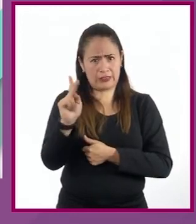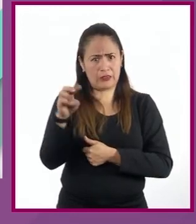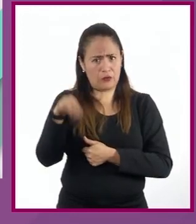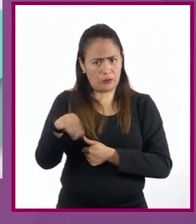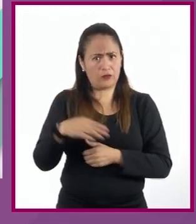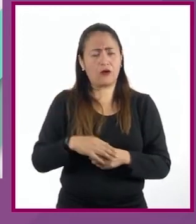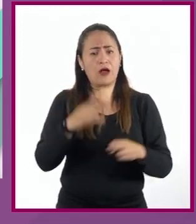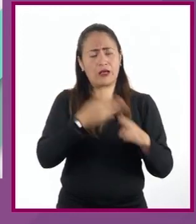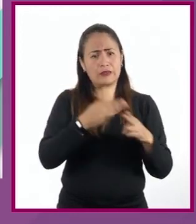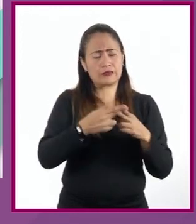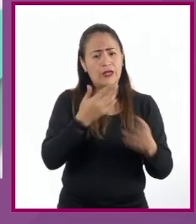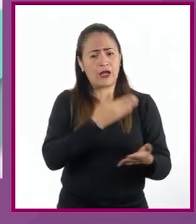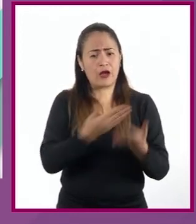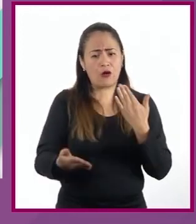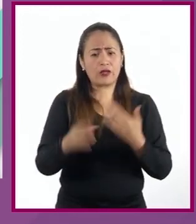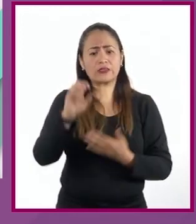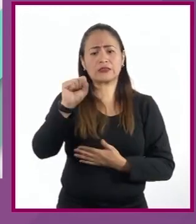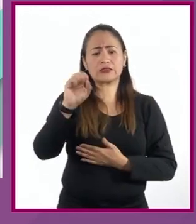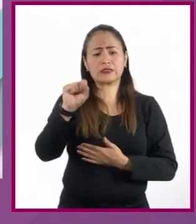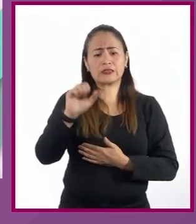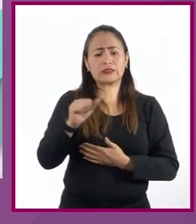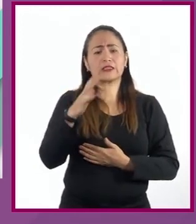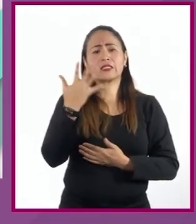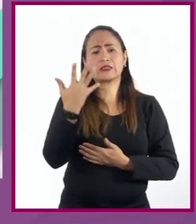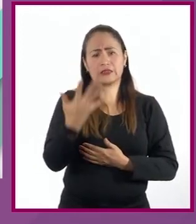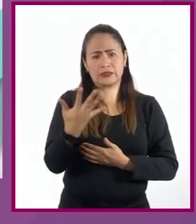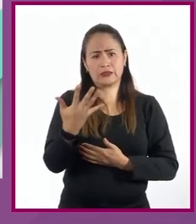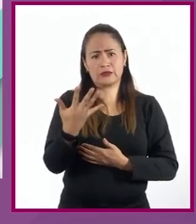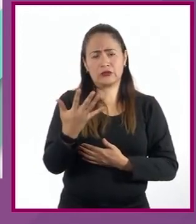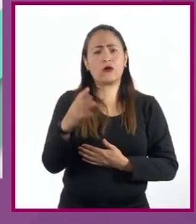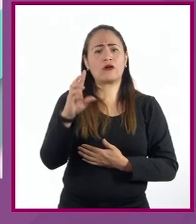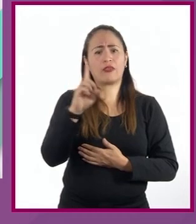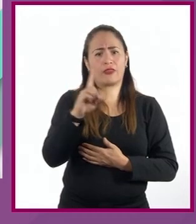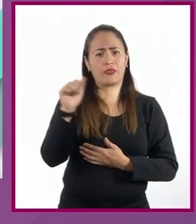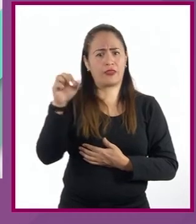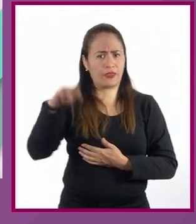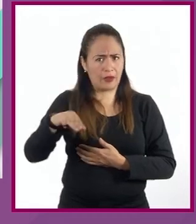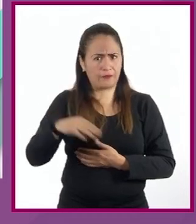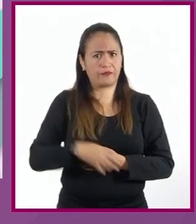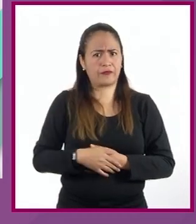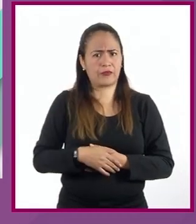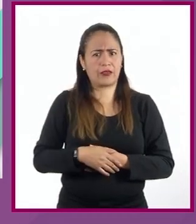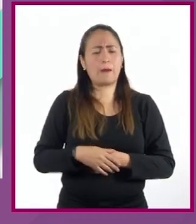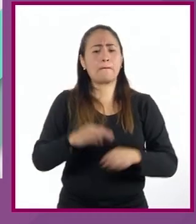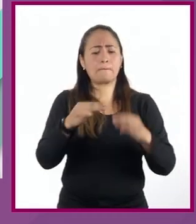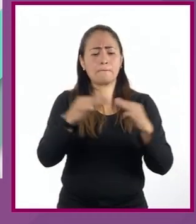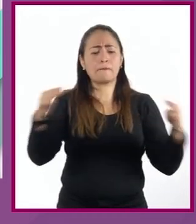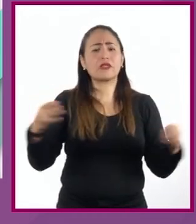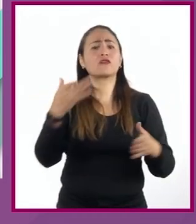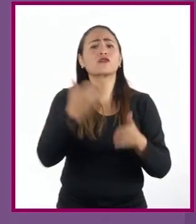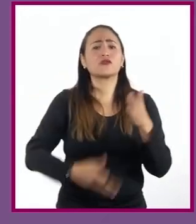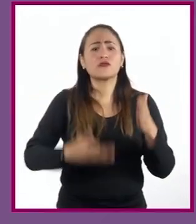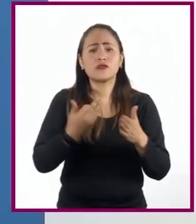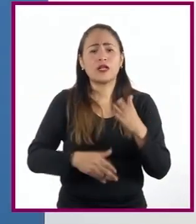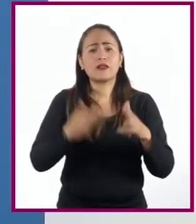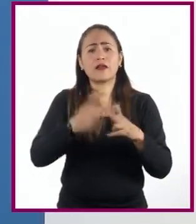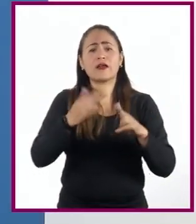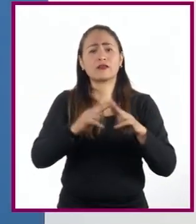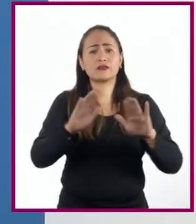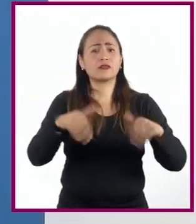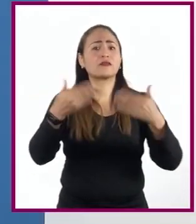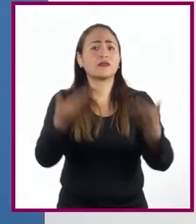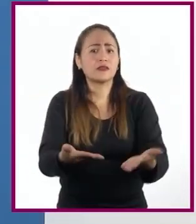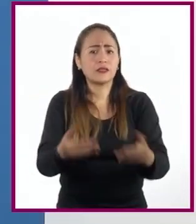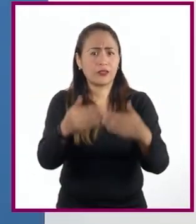ha recorrido 65 decámetros. ¿Cuántos metros le quedan por recorrer? La distancia